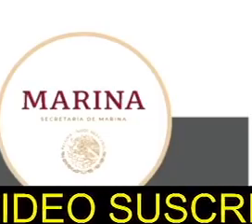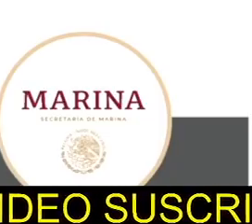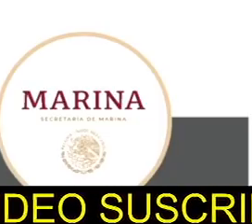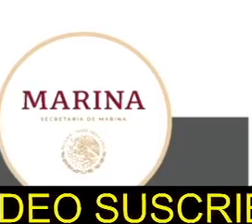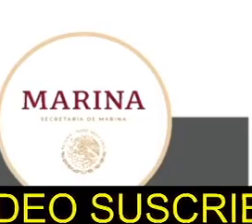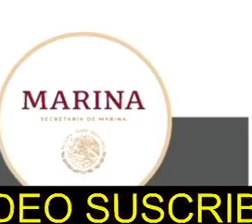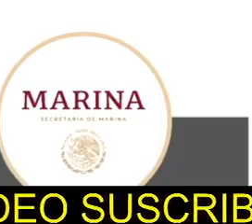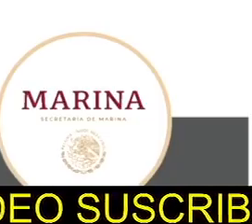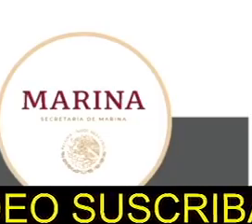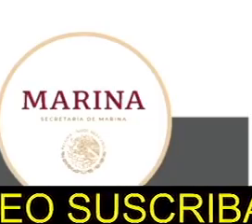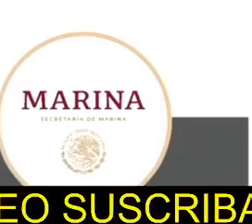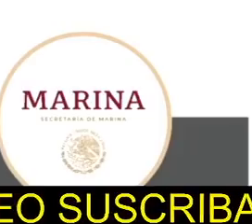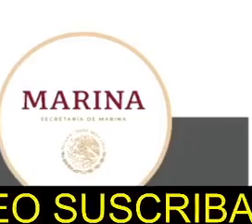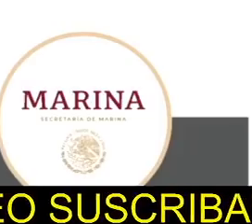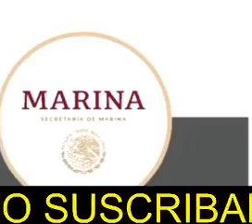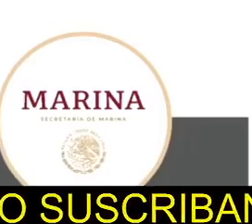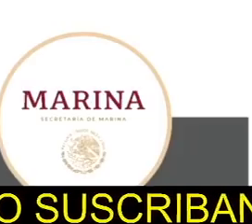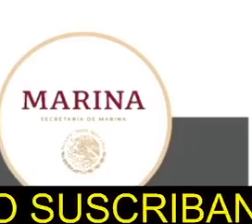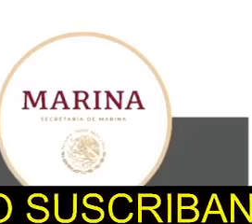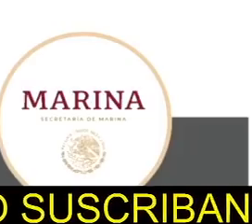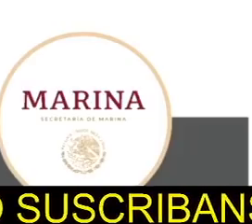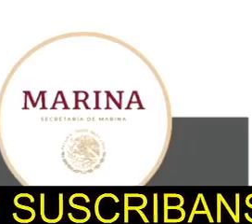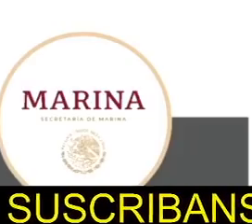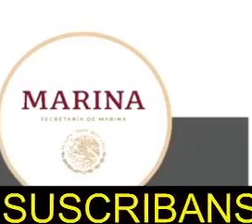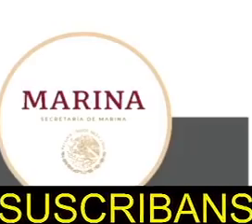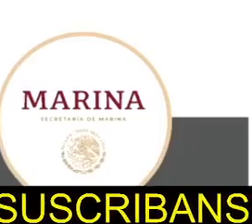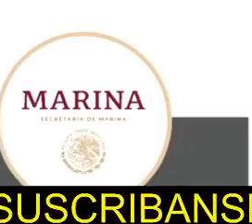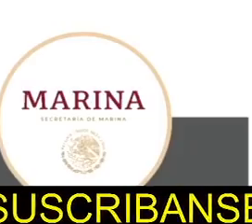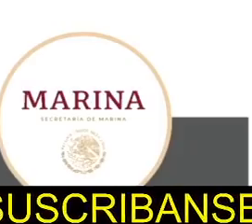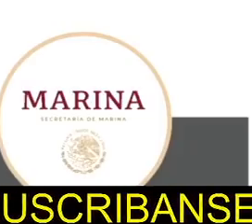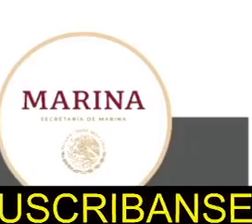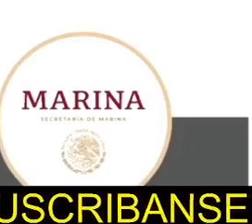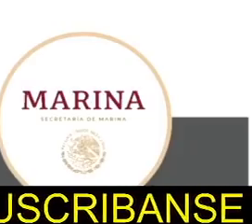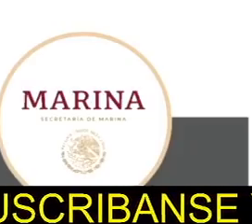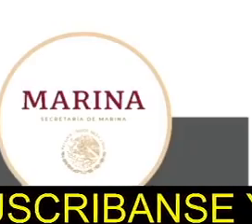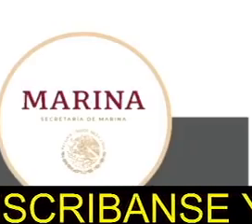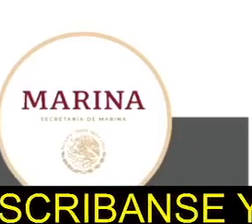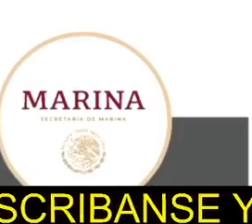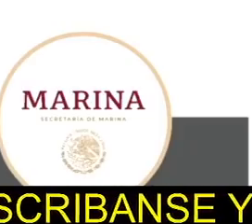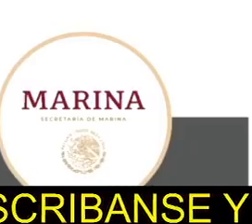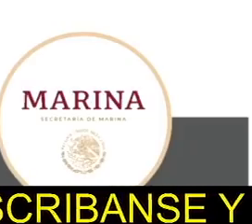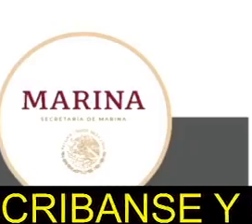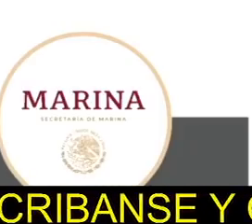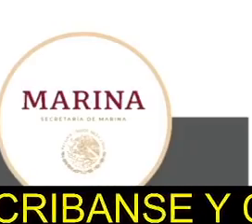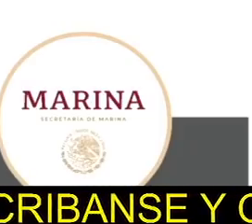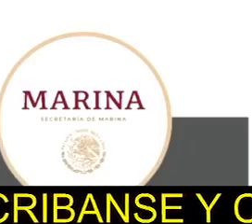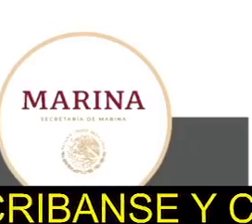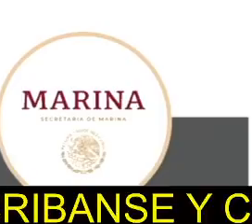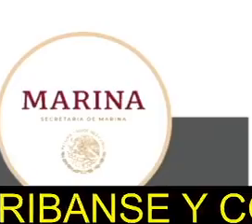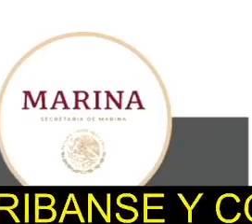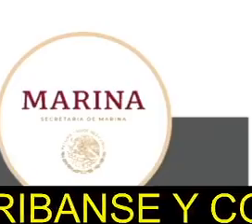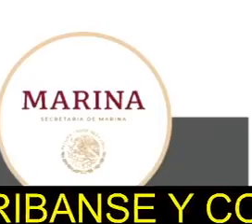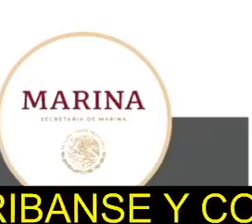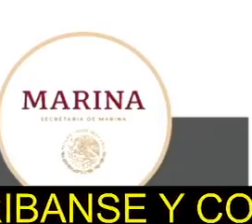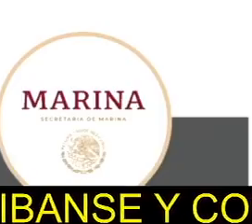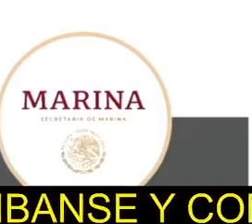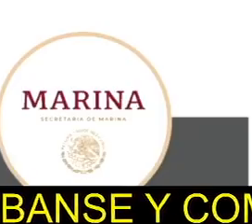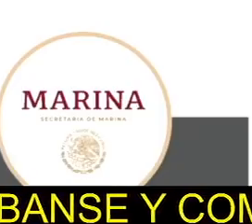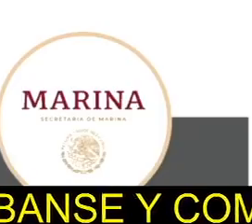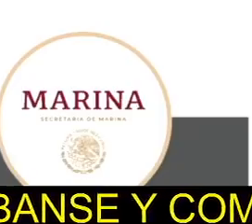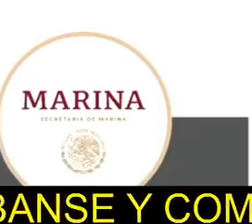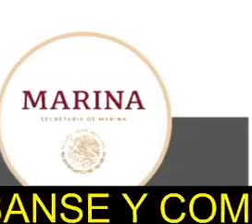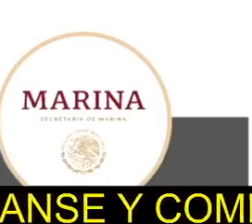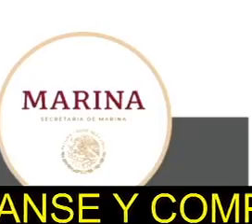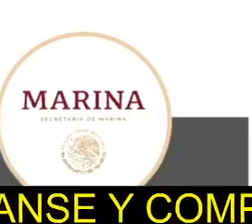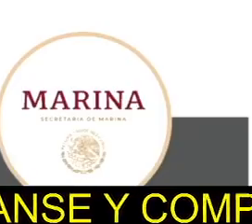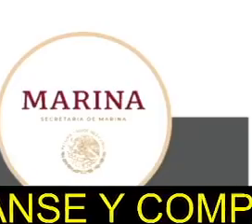mujeres 2600 aunque todavía nos quedan por cubrir más o menos cuatro mil 912 esto significa